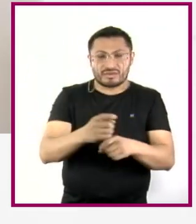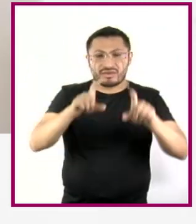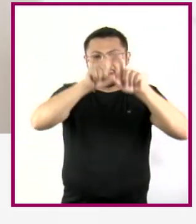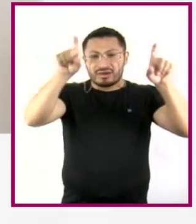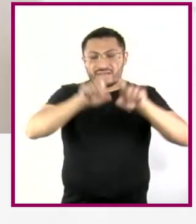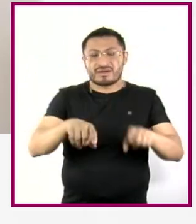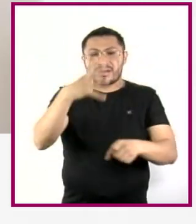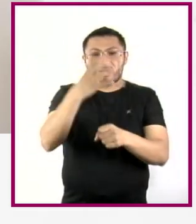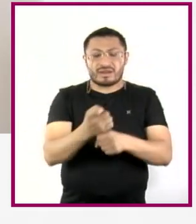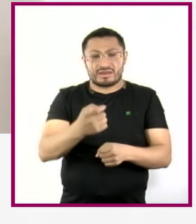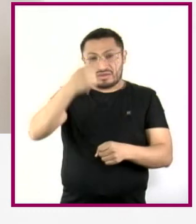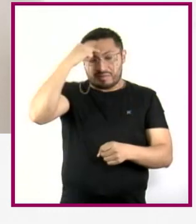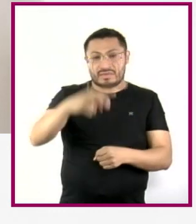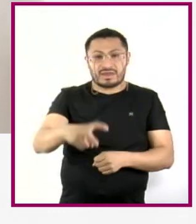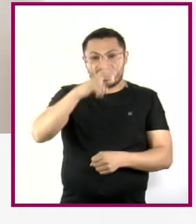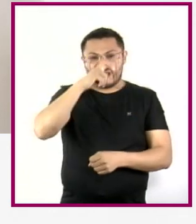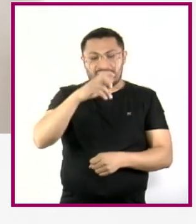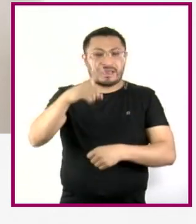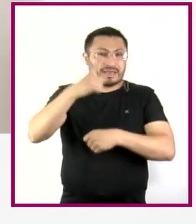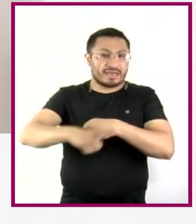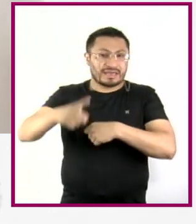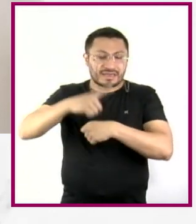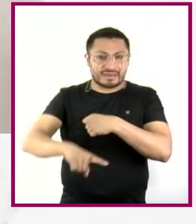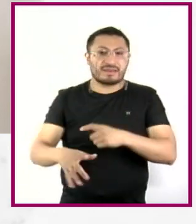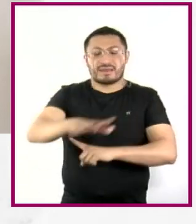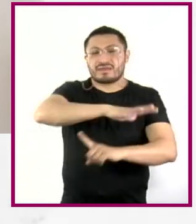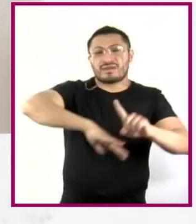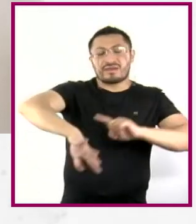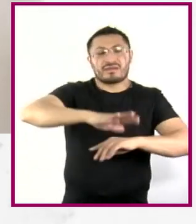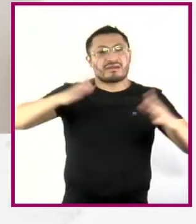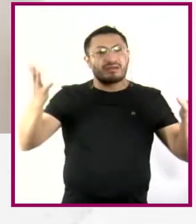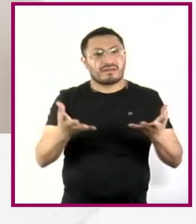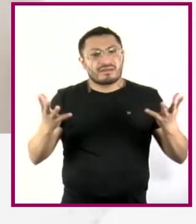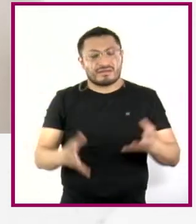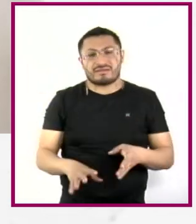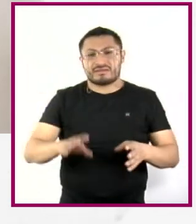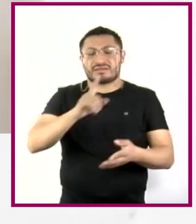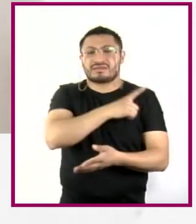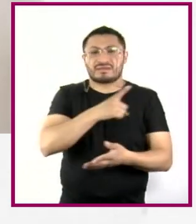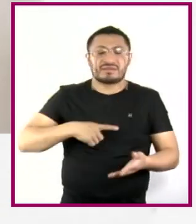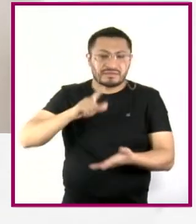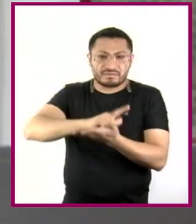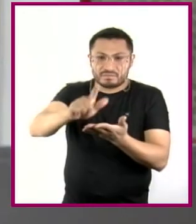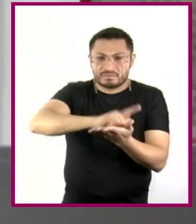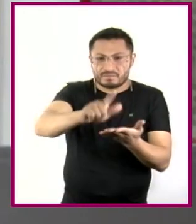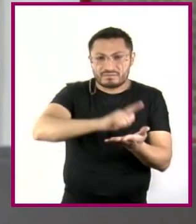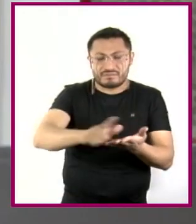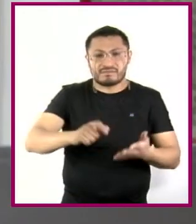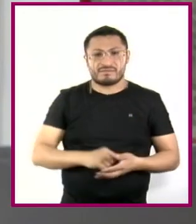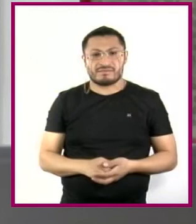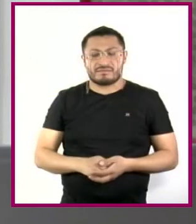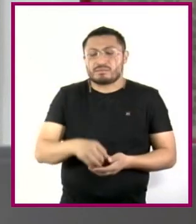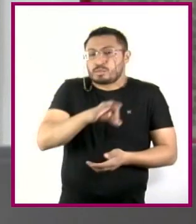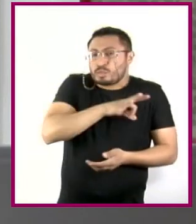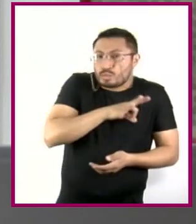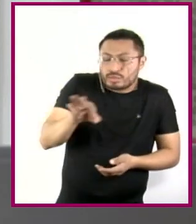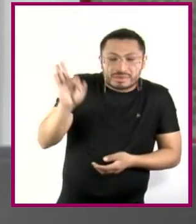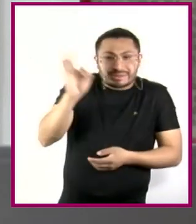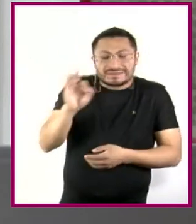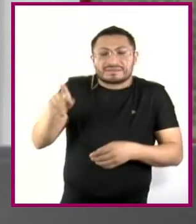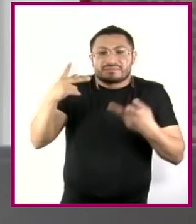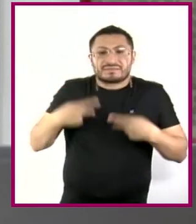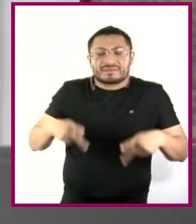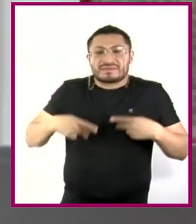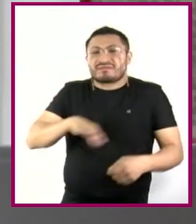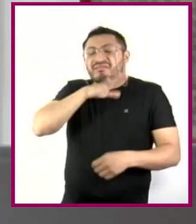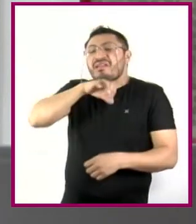para exigir que una vez que el daño ambiental se ha producido, este sea reparado. ¿Puede darse el caso del que contamina